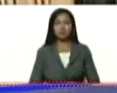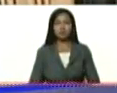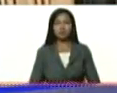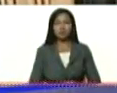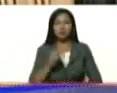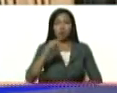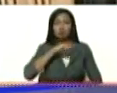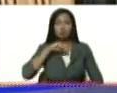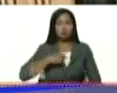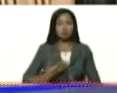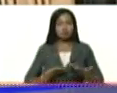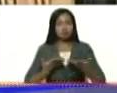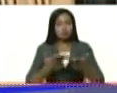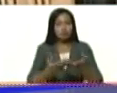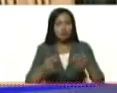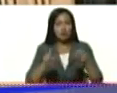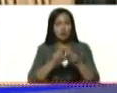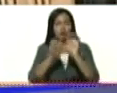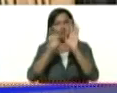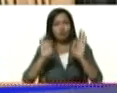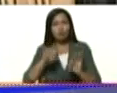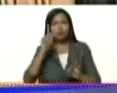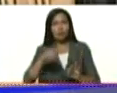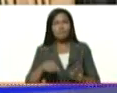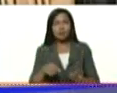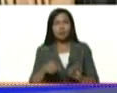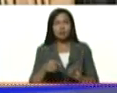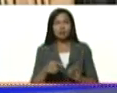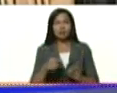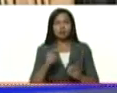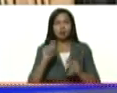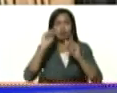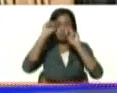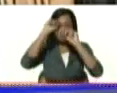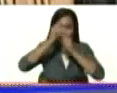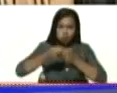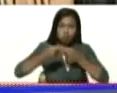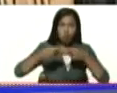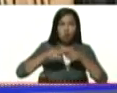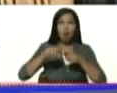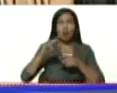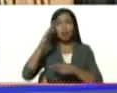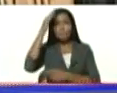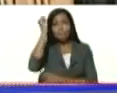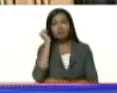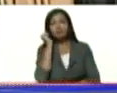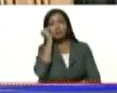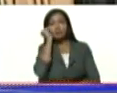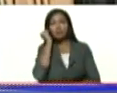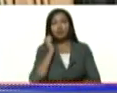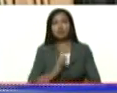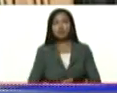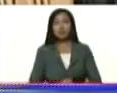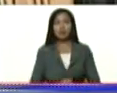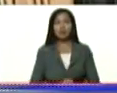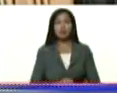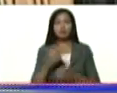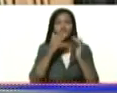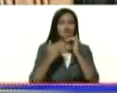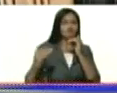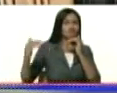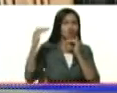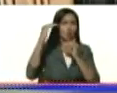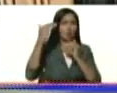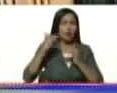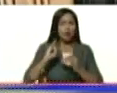Hoy hemos entregado la condecoración Francisco de Pinanda en su más alto nivel,